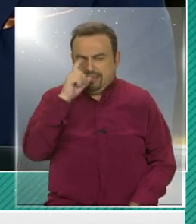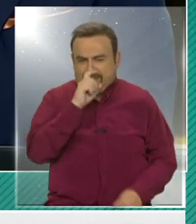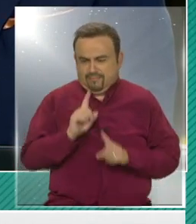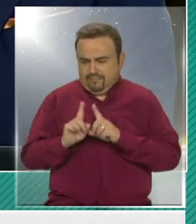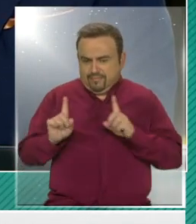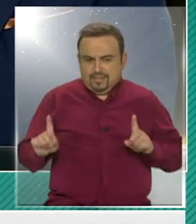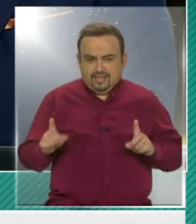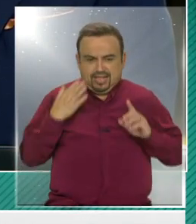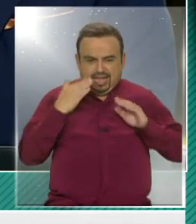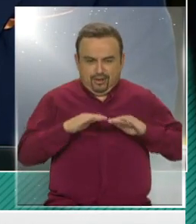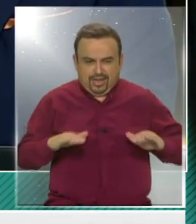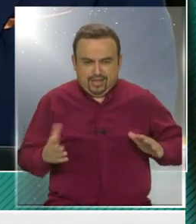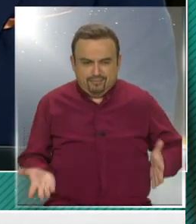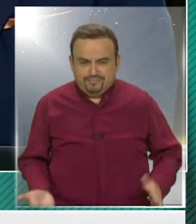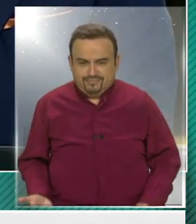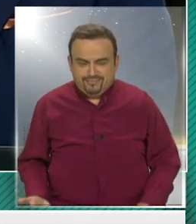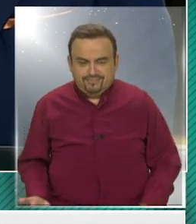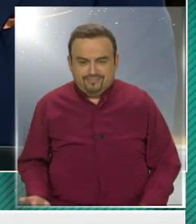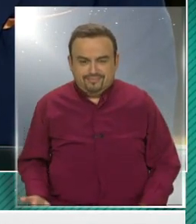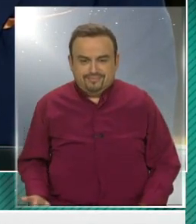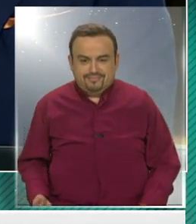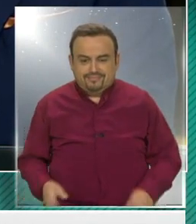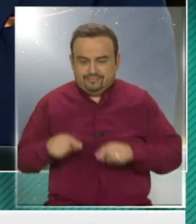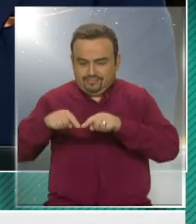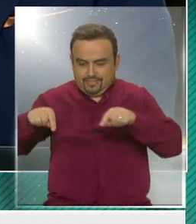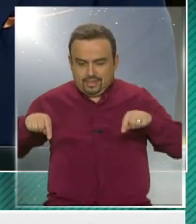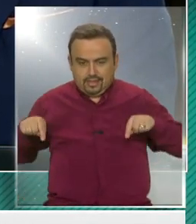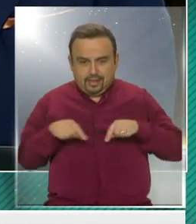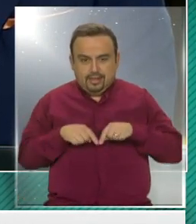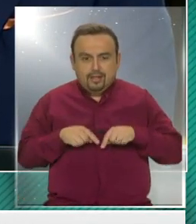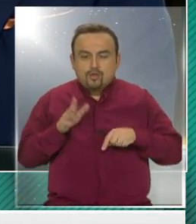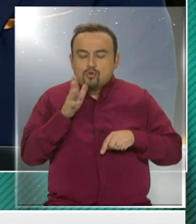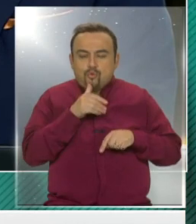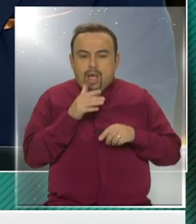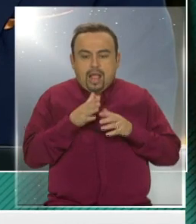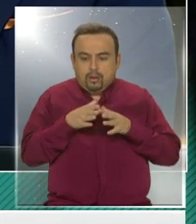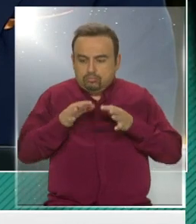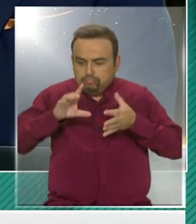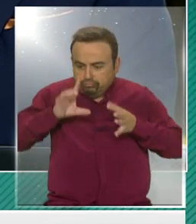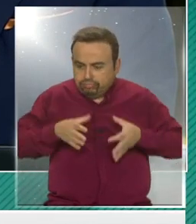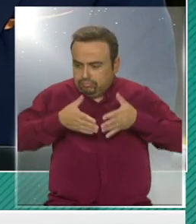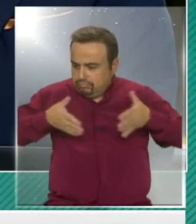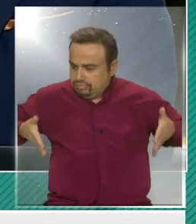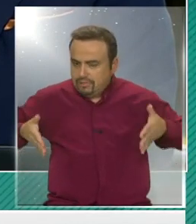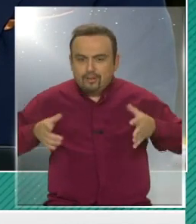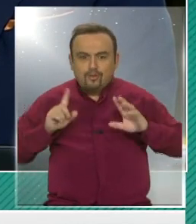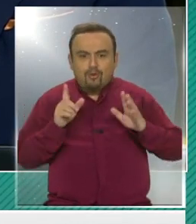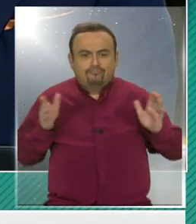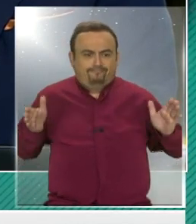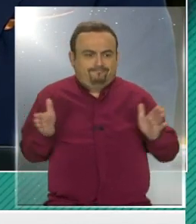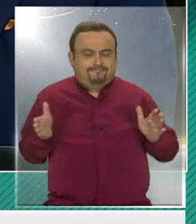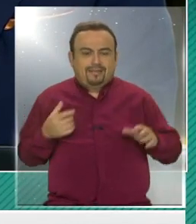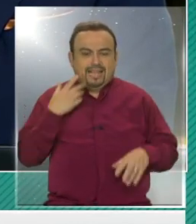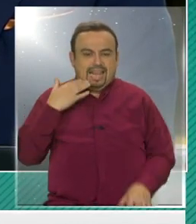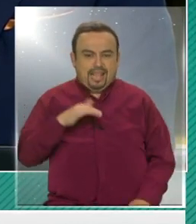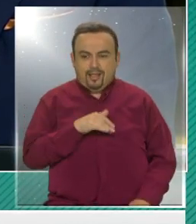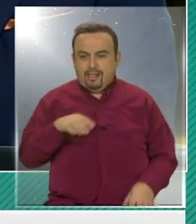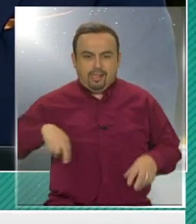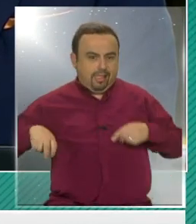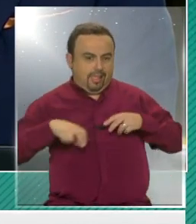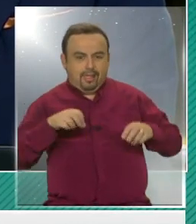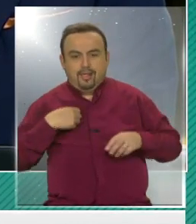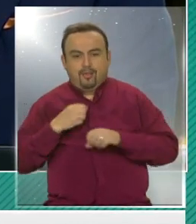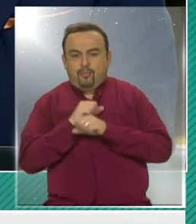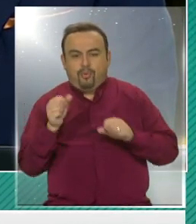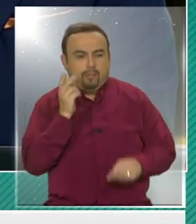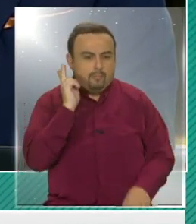mantener un distanciamiento social cuando claramente las salas no tienen el espacio suficiente pero además como son los niños no porque uno no les puede